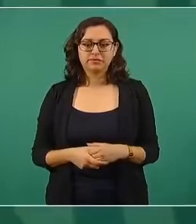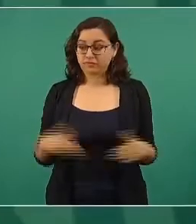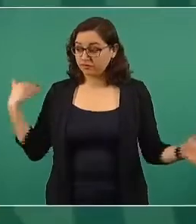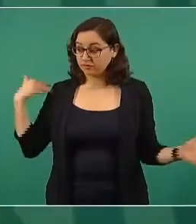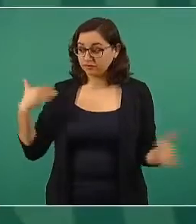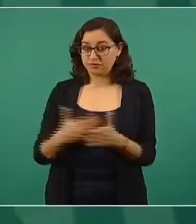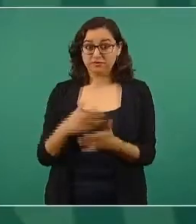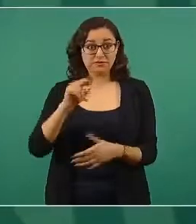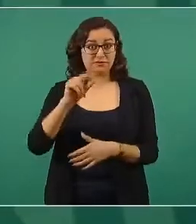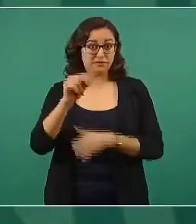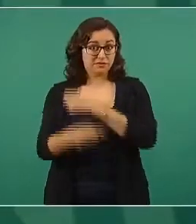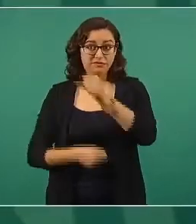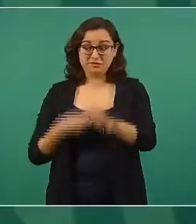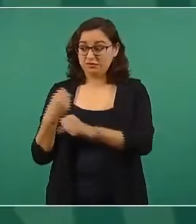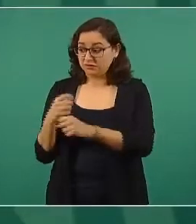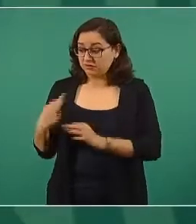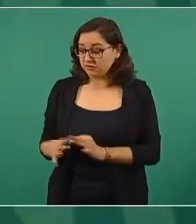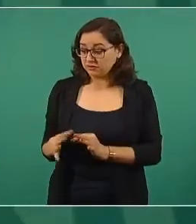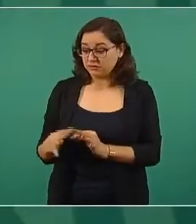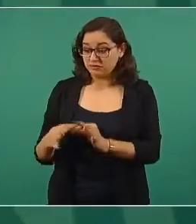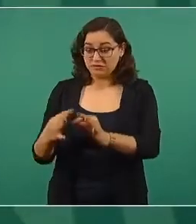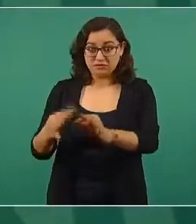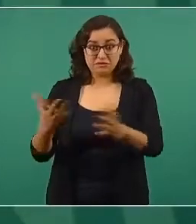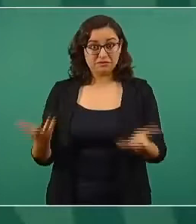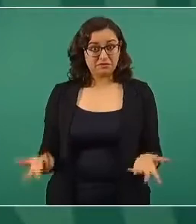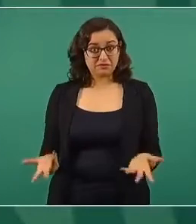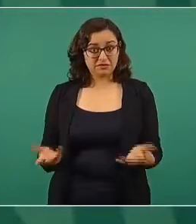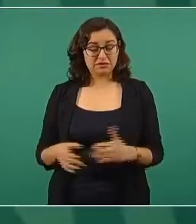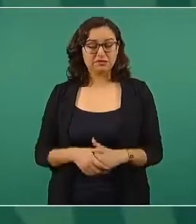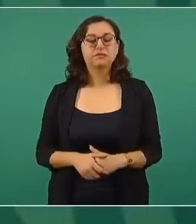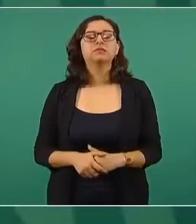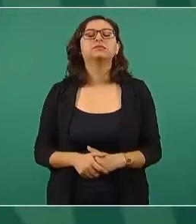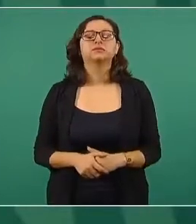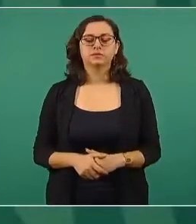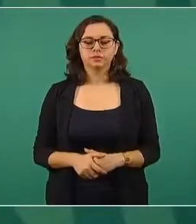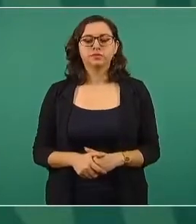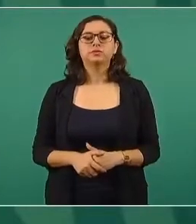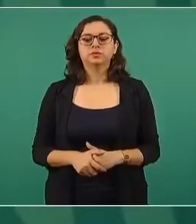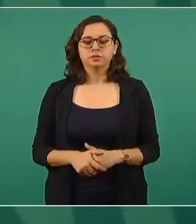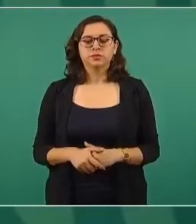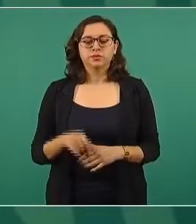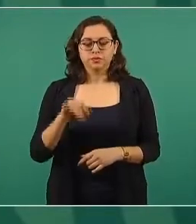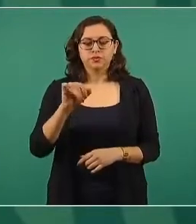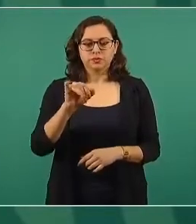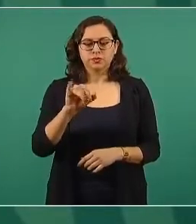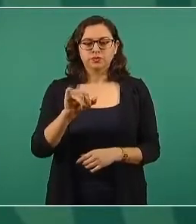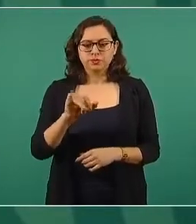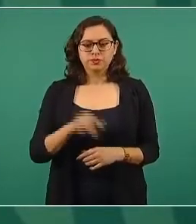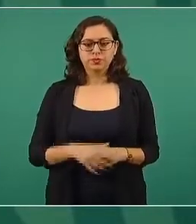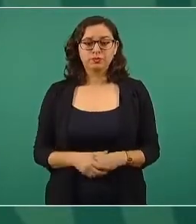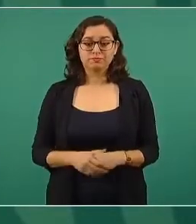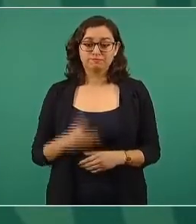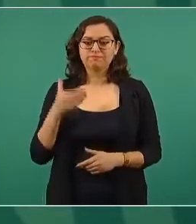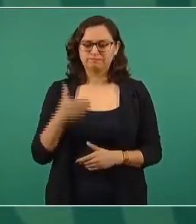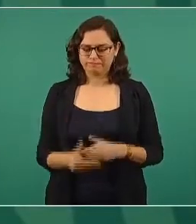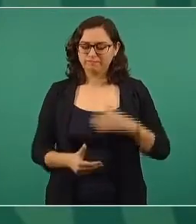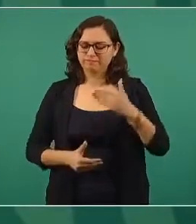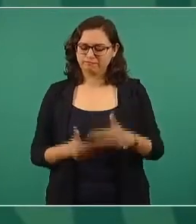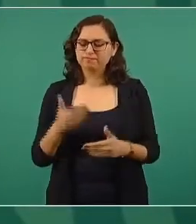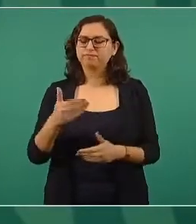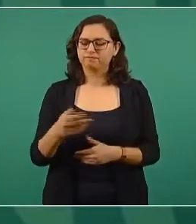años. Sí, sin duda. Y se ha avanzado, pero falta